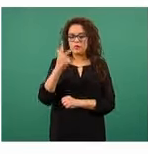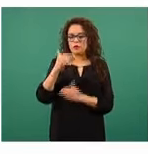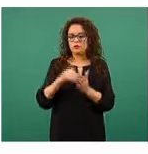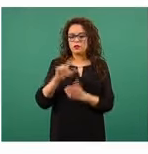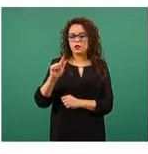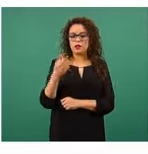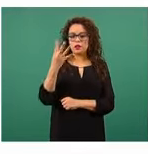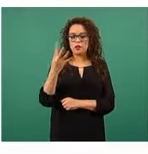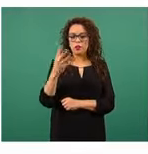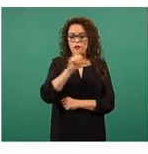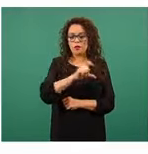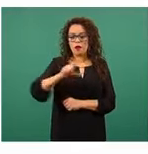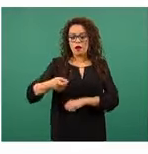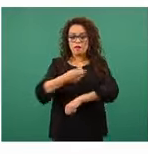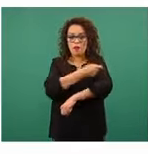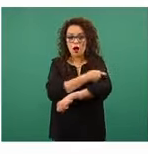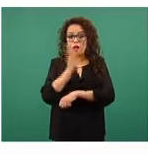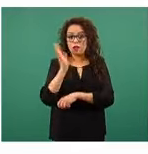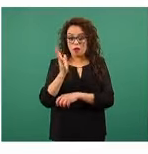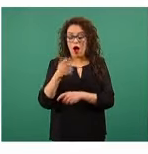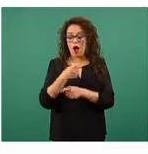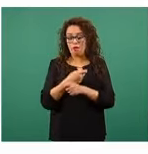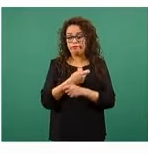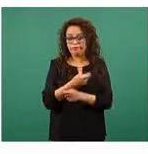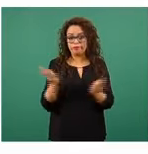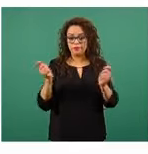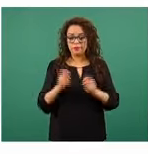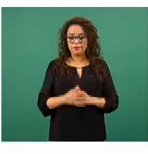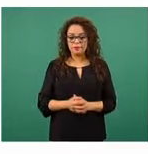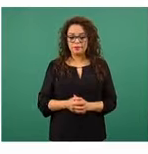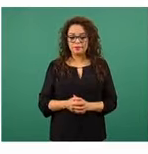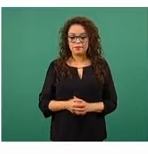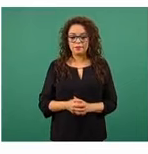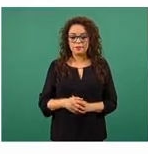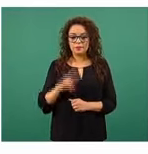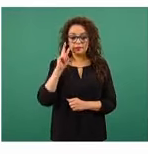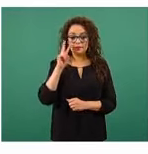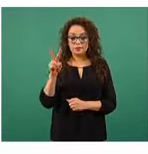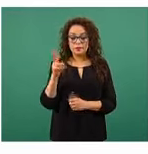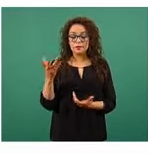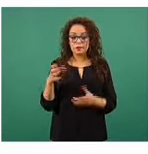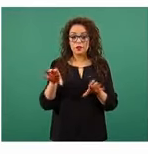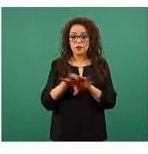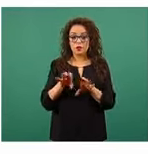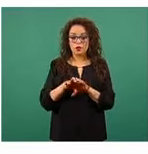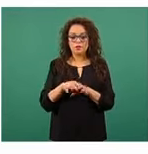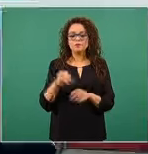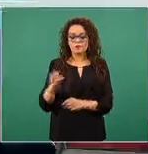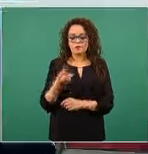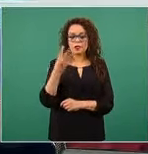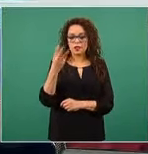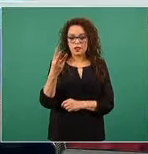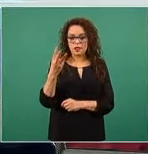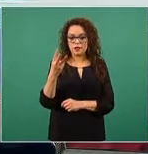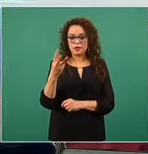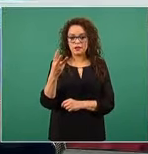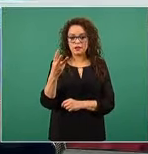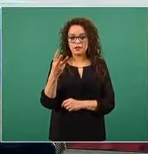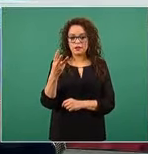14.368.074 vacunas que se han aplicado. La siguiente, y lo vemos desglosado precisamente por estas 3